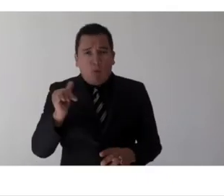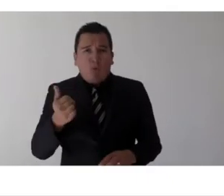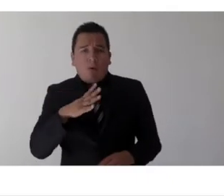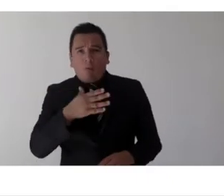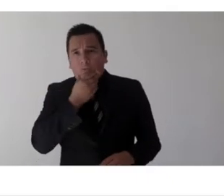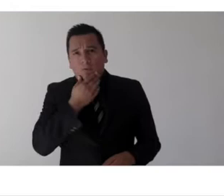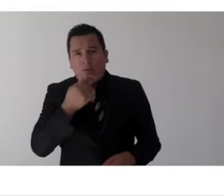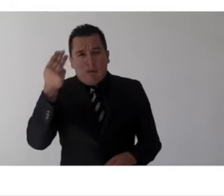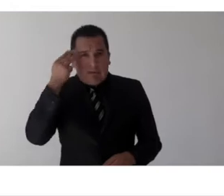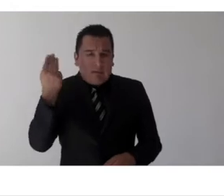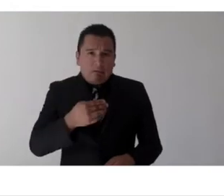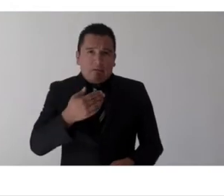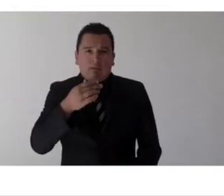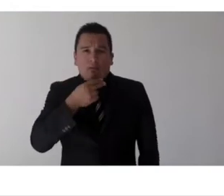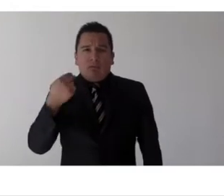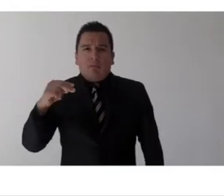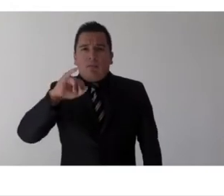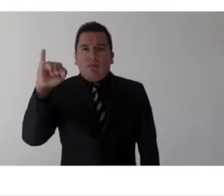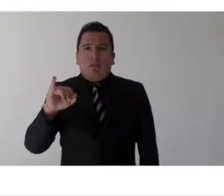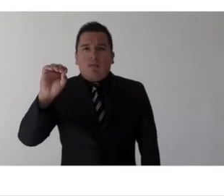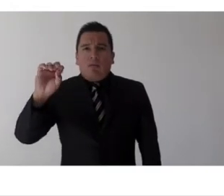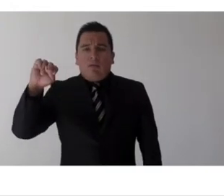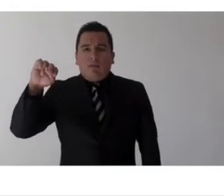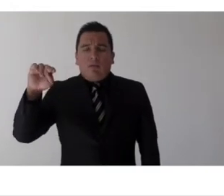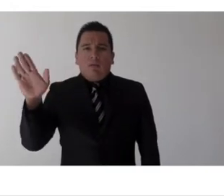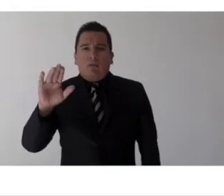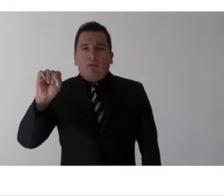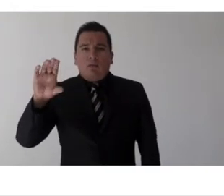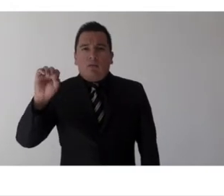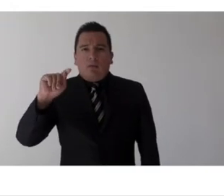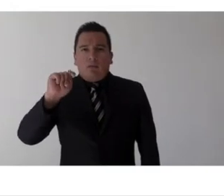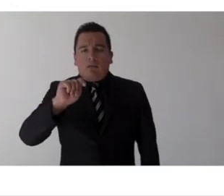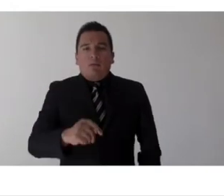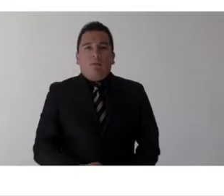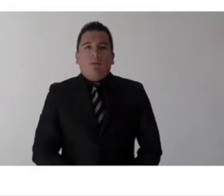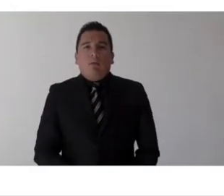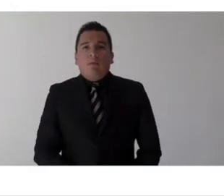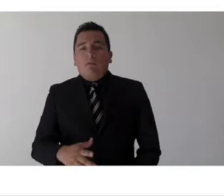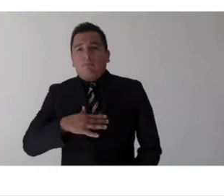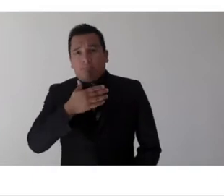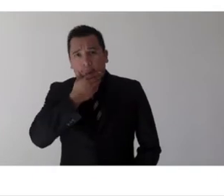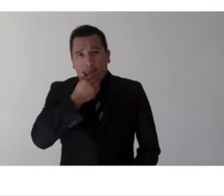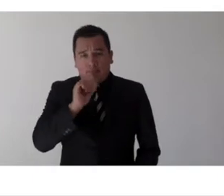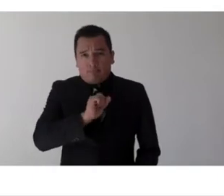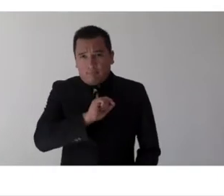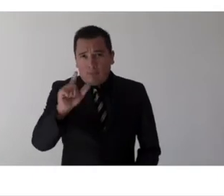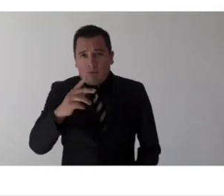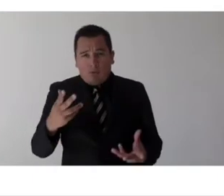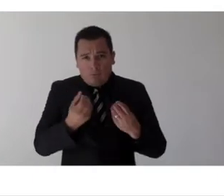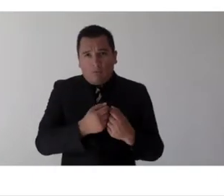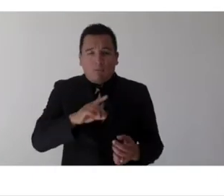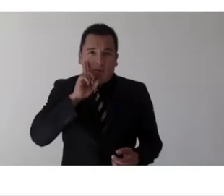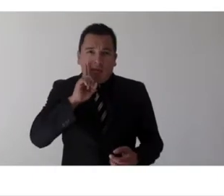académico que se llama John Scott para temas de redistribución de ingreso, Esteban Salmón, que lleva un proyecto con Ana Laura Magaloni de justicia a